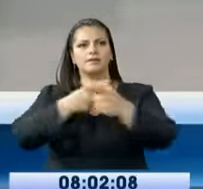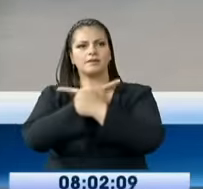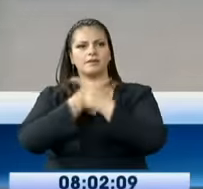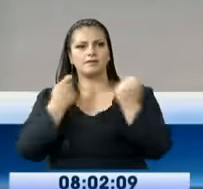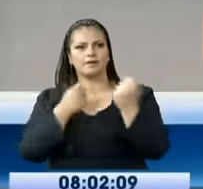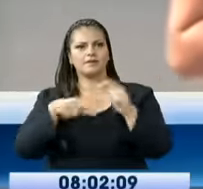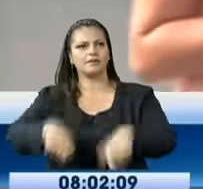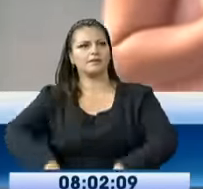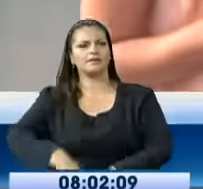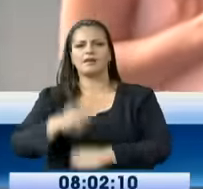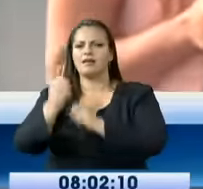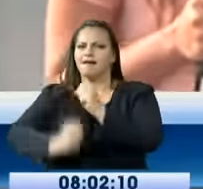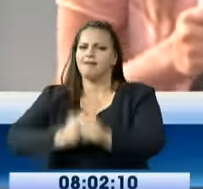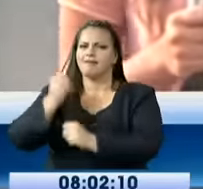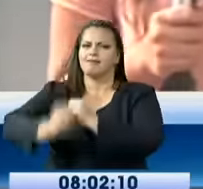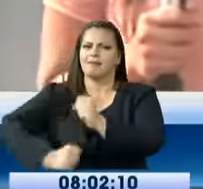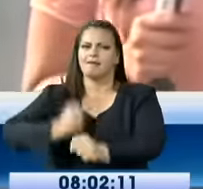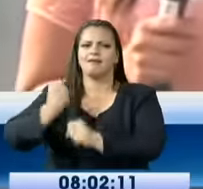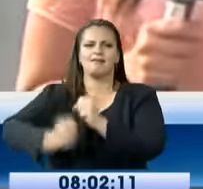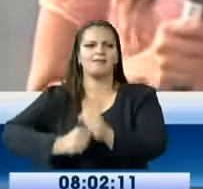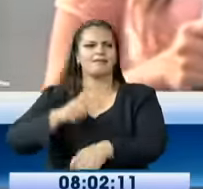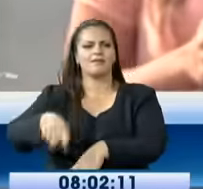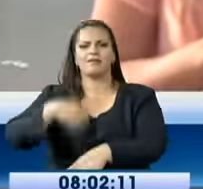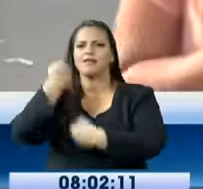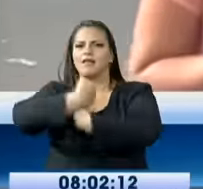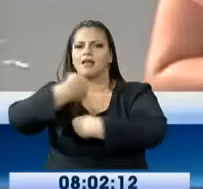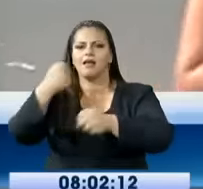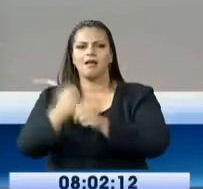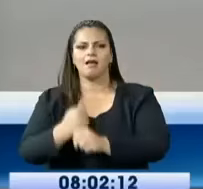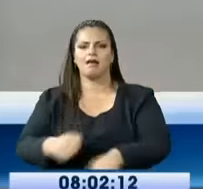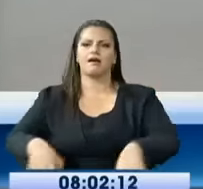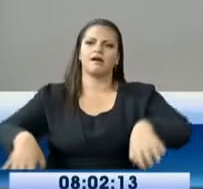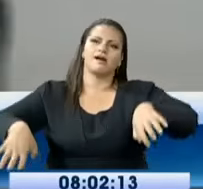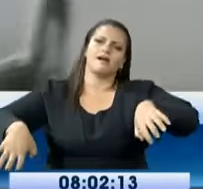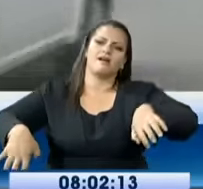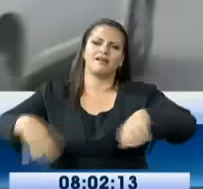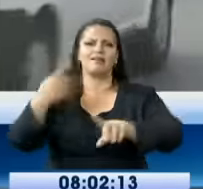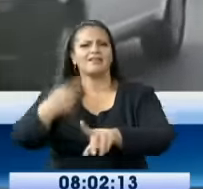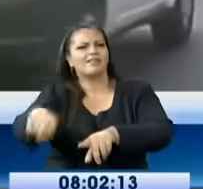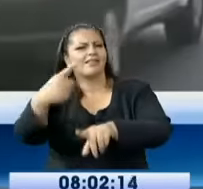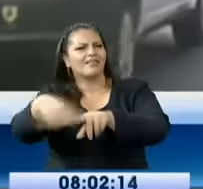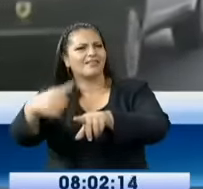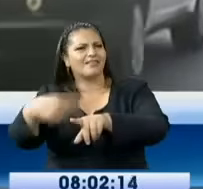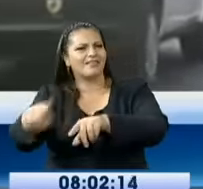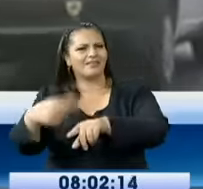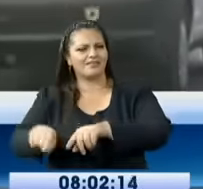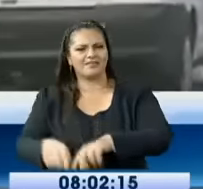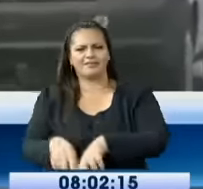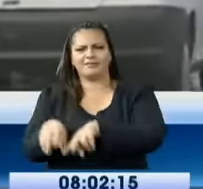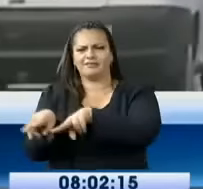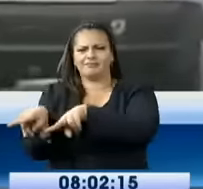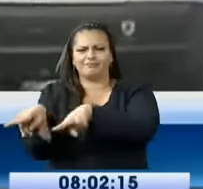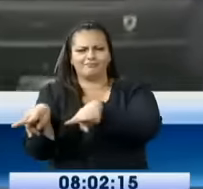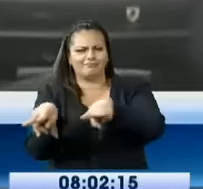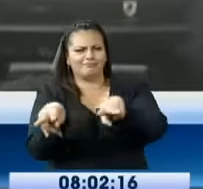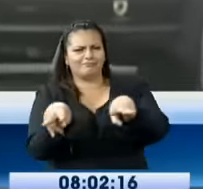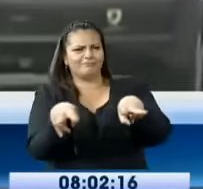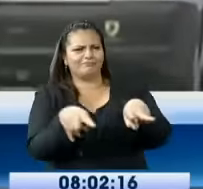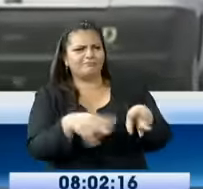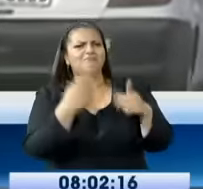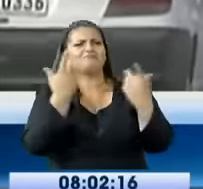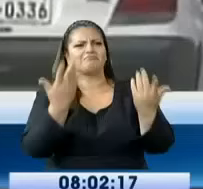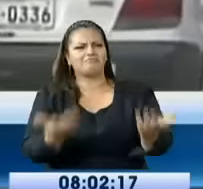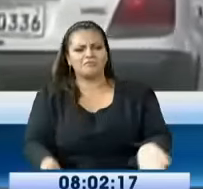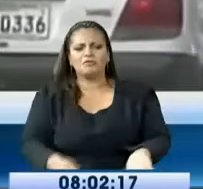los tradicionales monigotes. Aquí hay un mundo de fantasía. Toda clase de personajes, desde